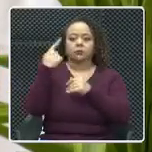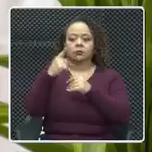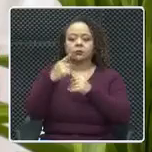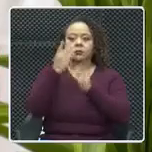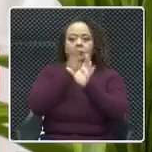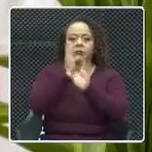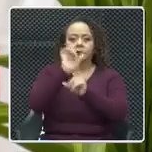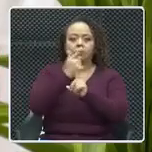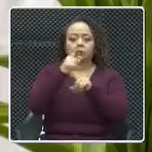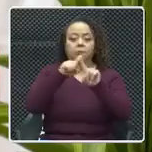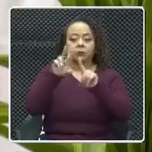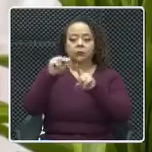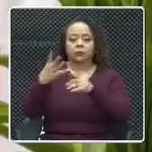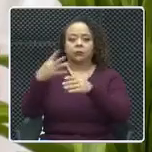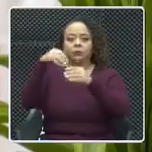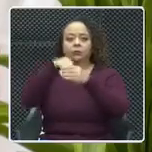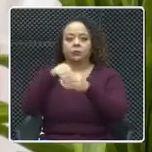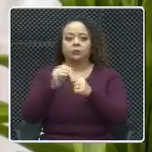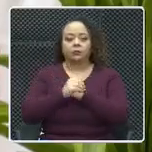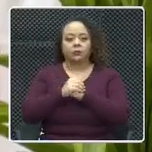las mismas no incluyen